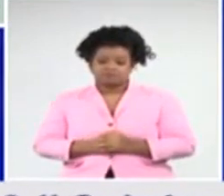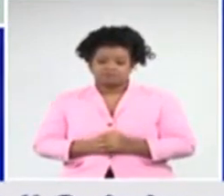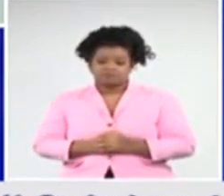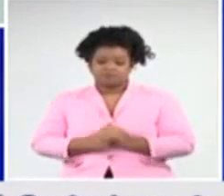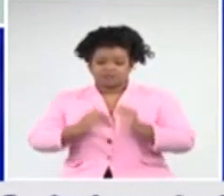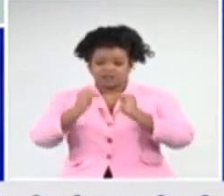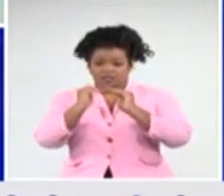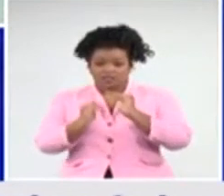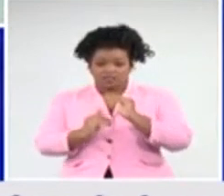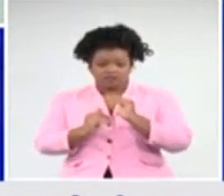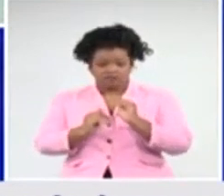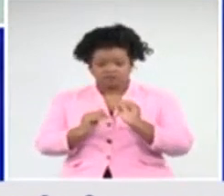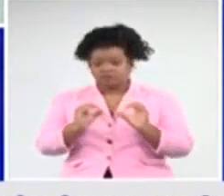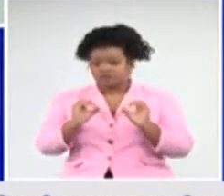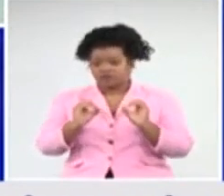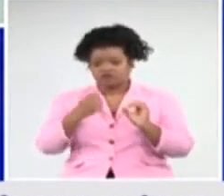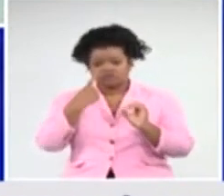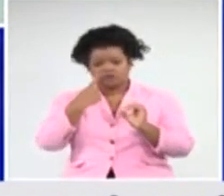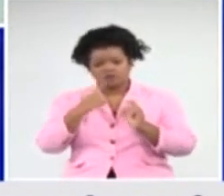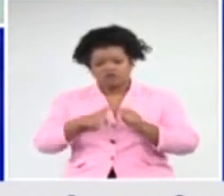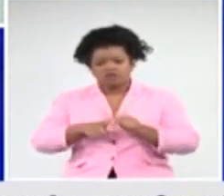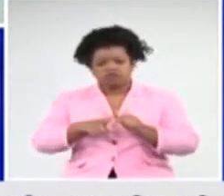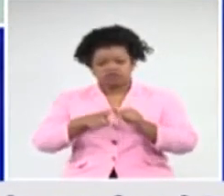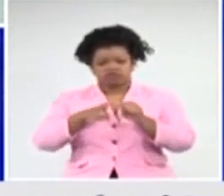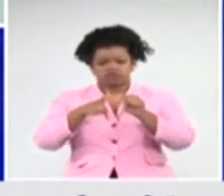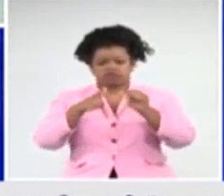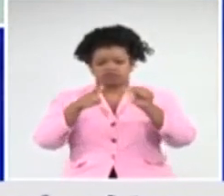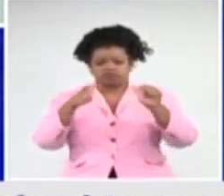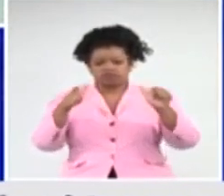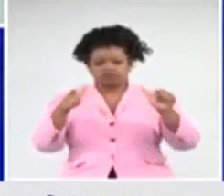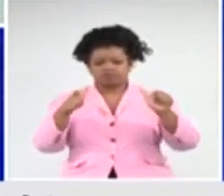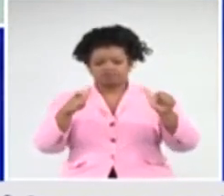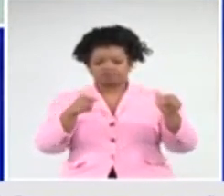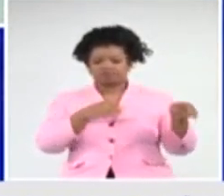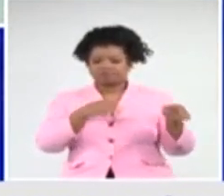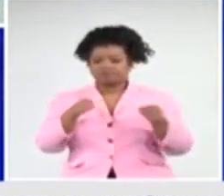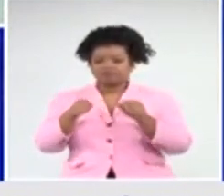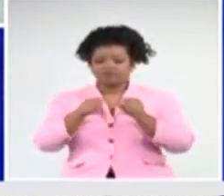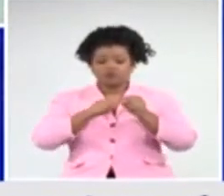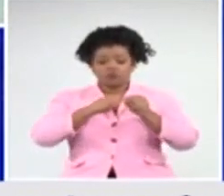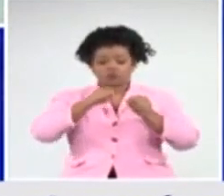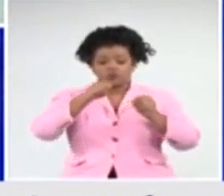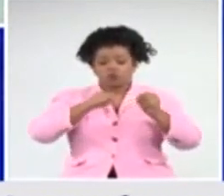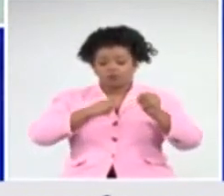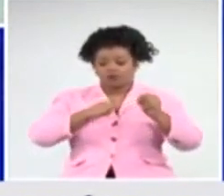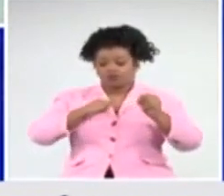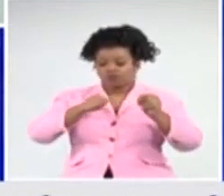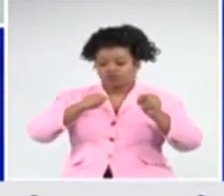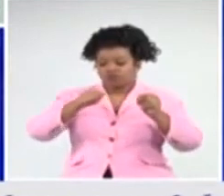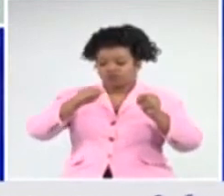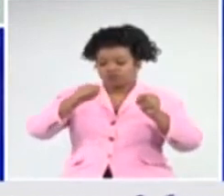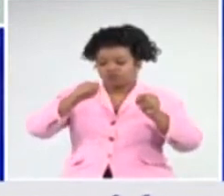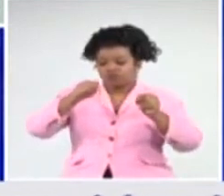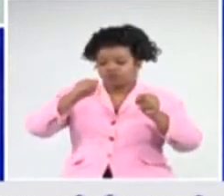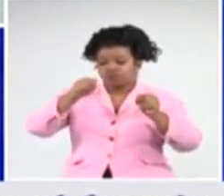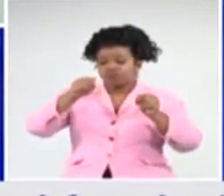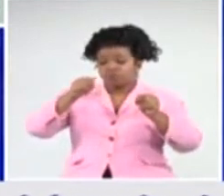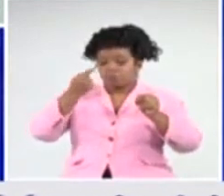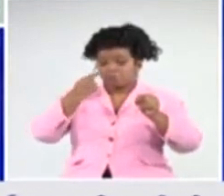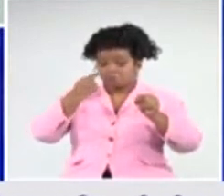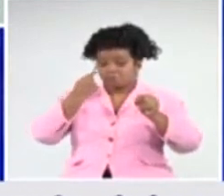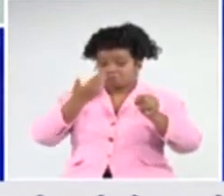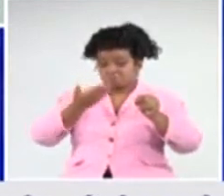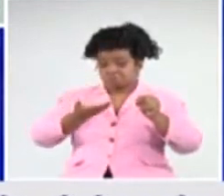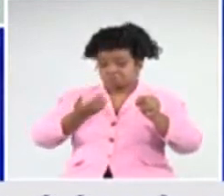incrementa. La curva que demuestra este comportamiento lo evidencia. Ahí ven cómo se fue